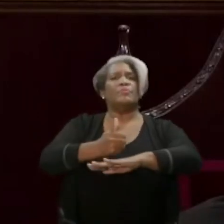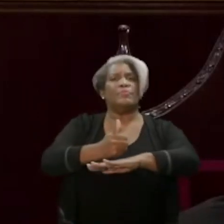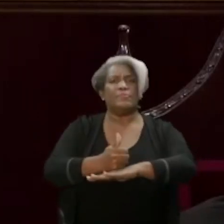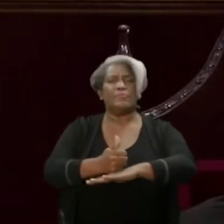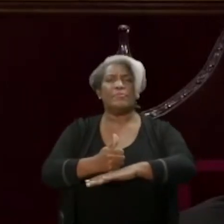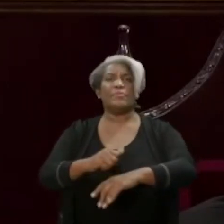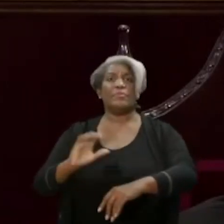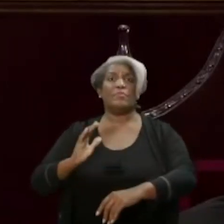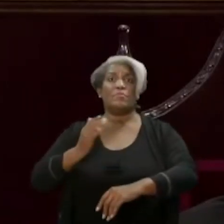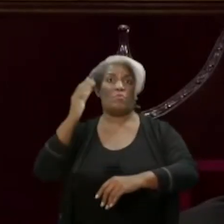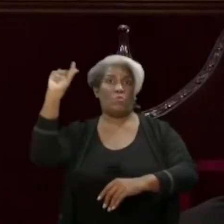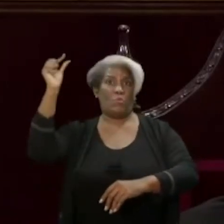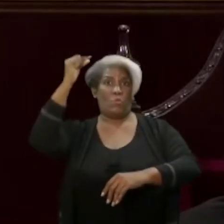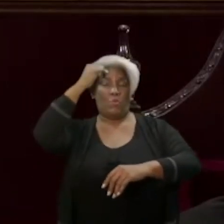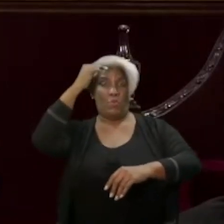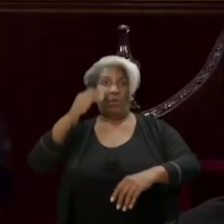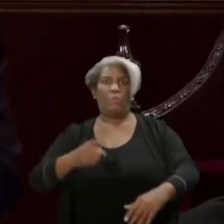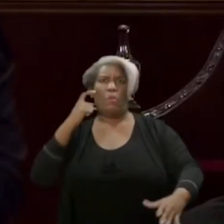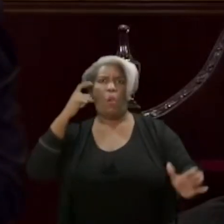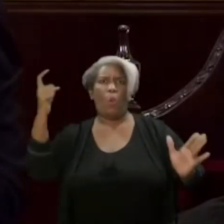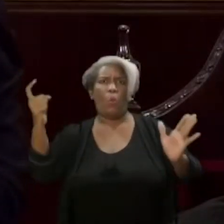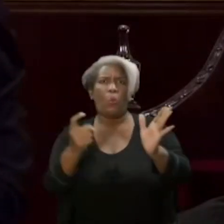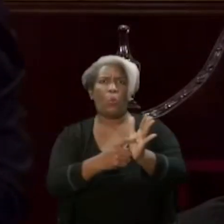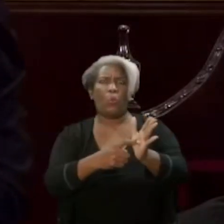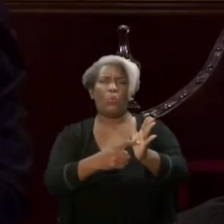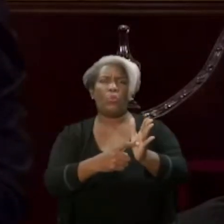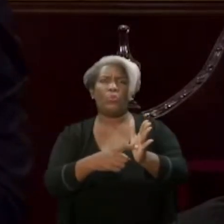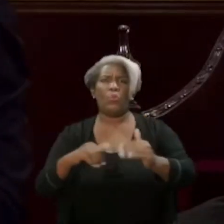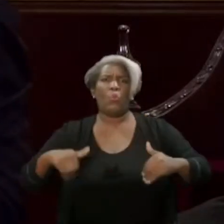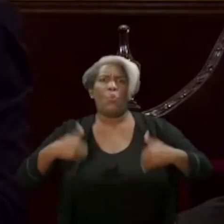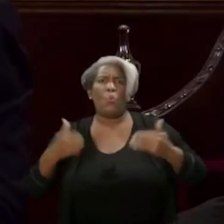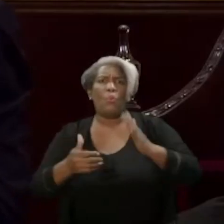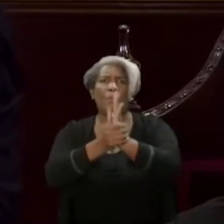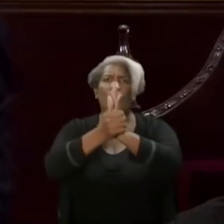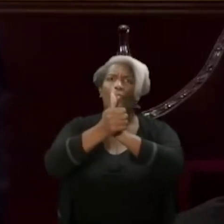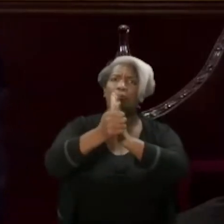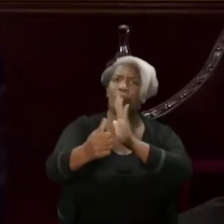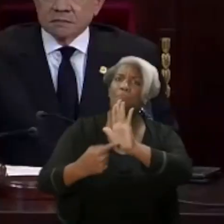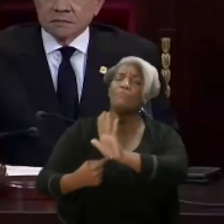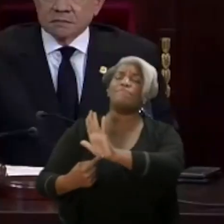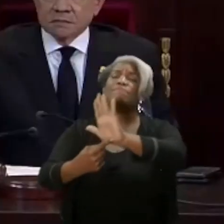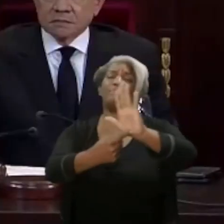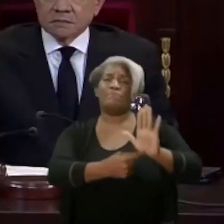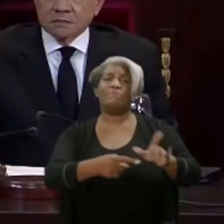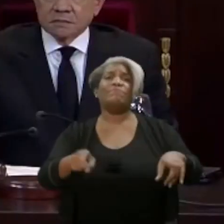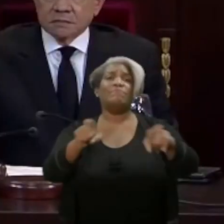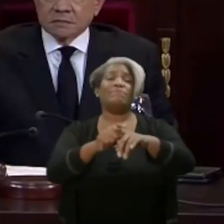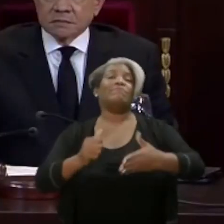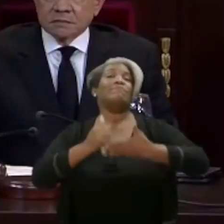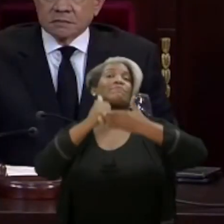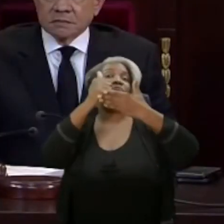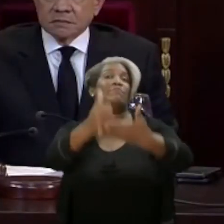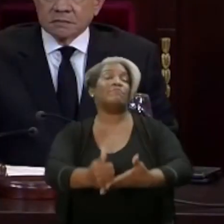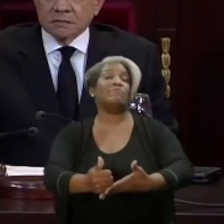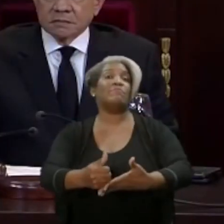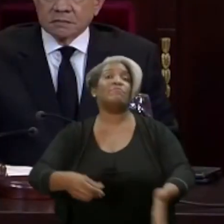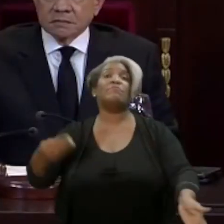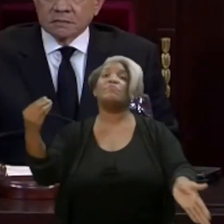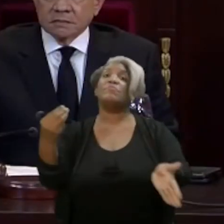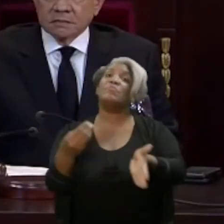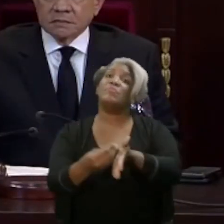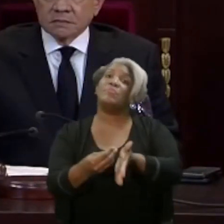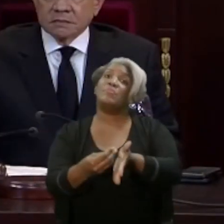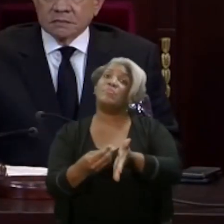de esta gestión para fortalecer y reconocer el talento joven dominicano, así como contribuir a la aceleración de la economía naranja en la